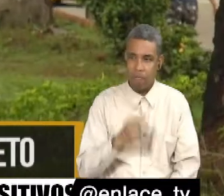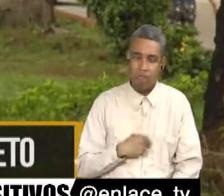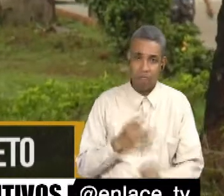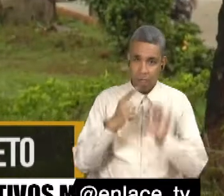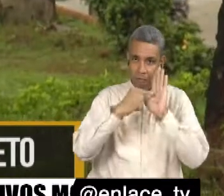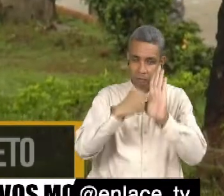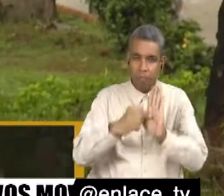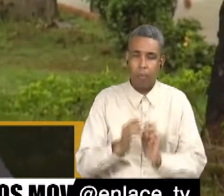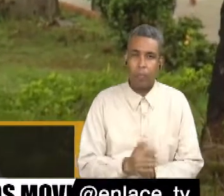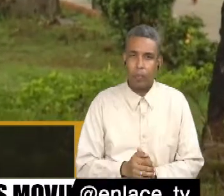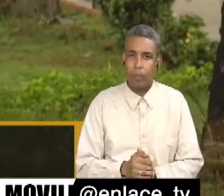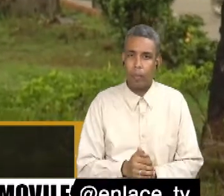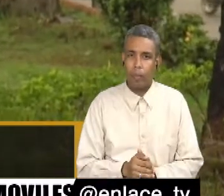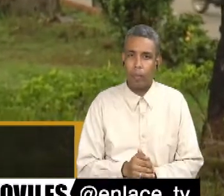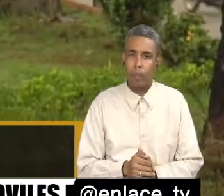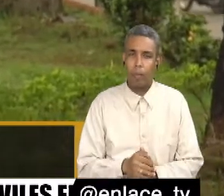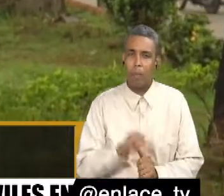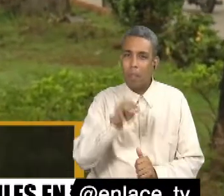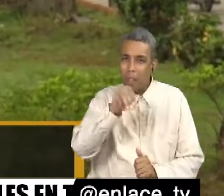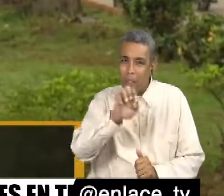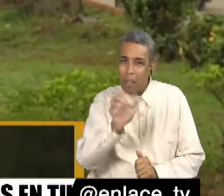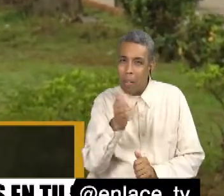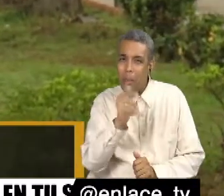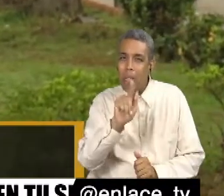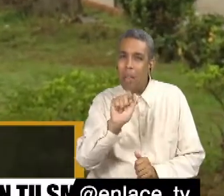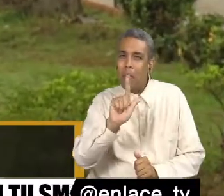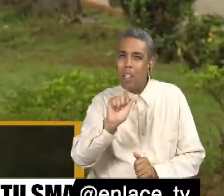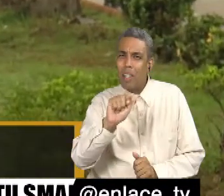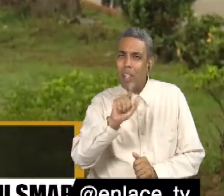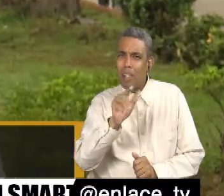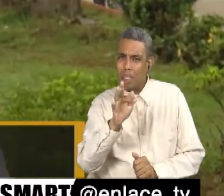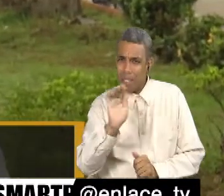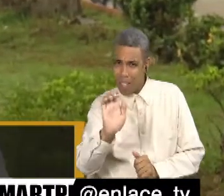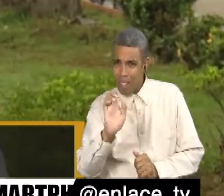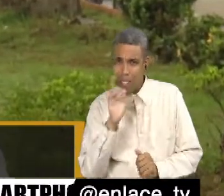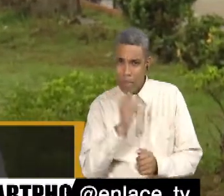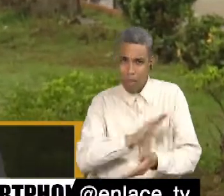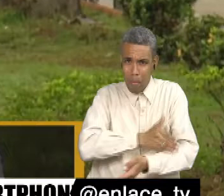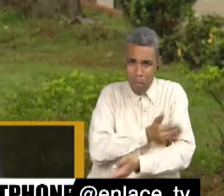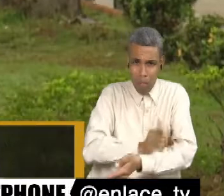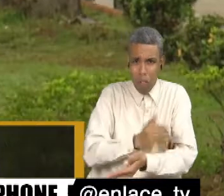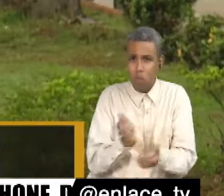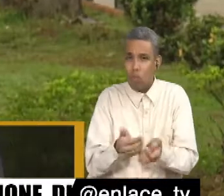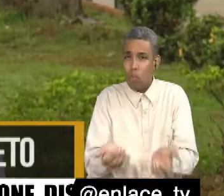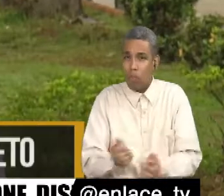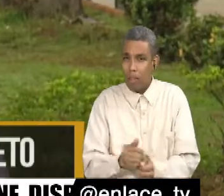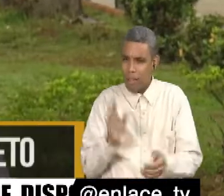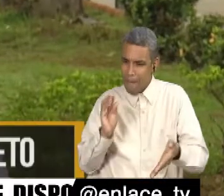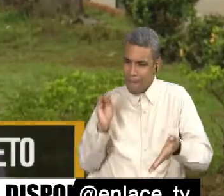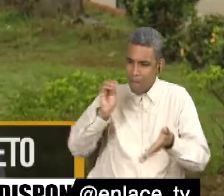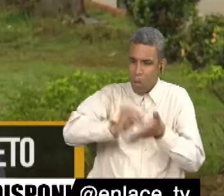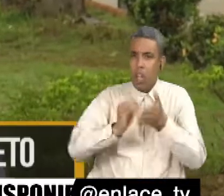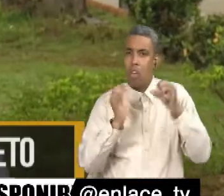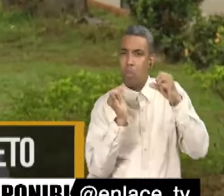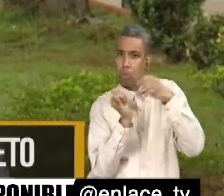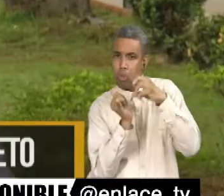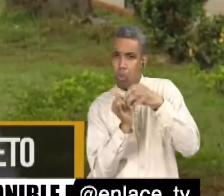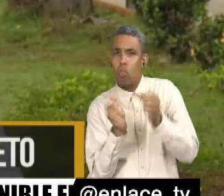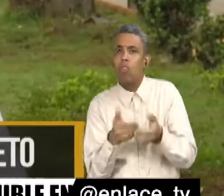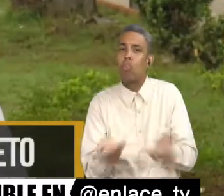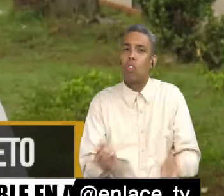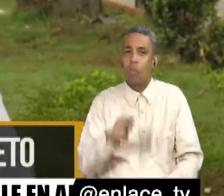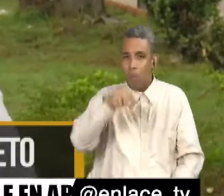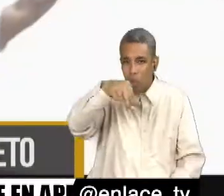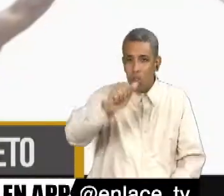de Me Fallaste y tanto Solo Aventura y La Cumbia, como les contaba, tienen su video oficial en YouTube. Pueden encontrarnos